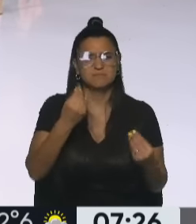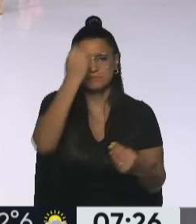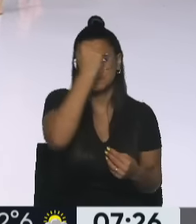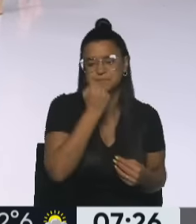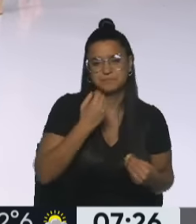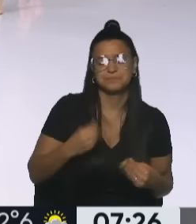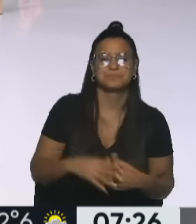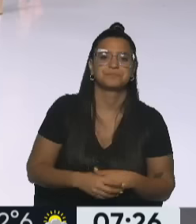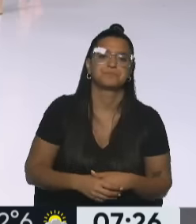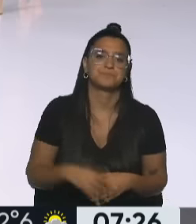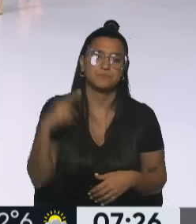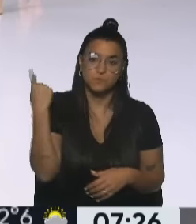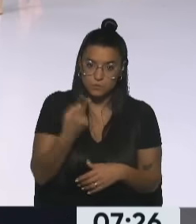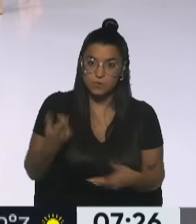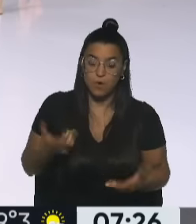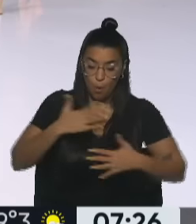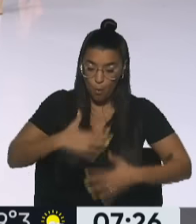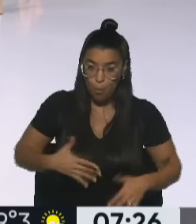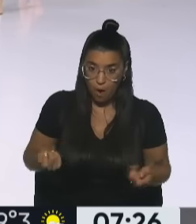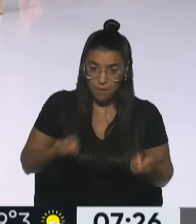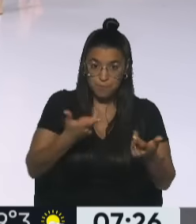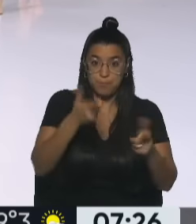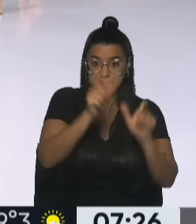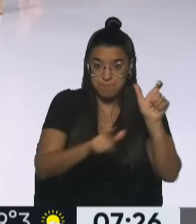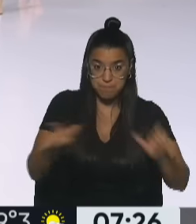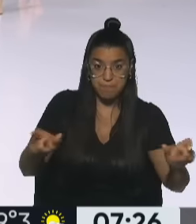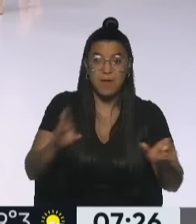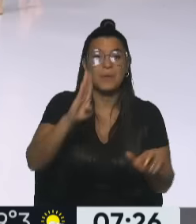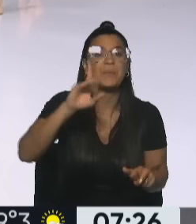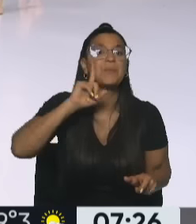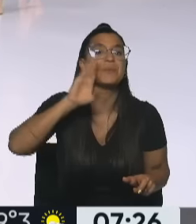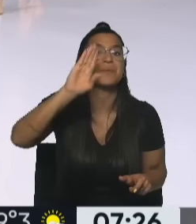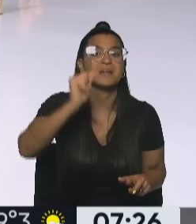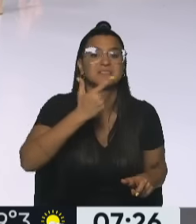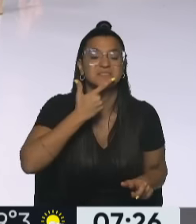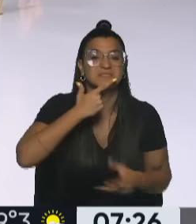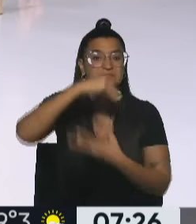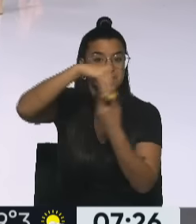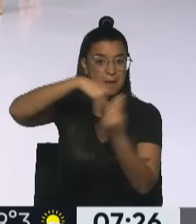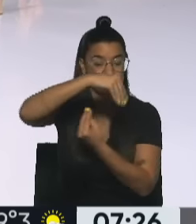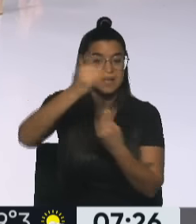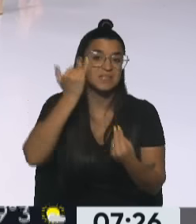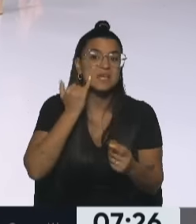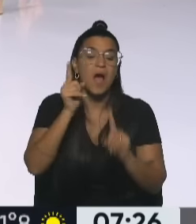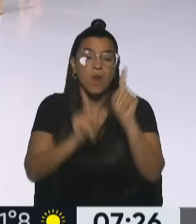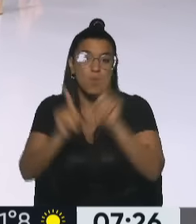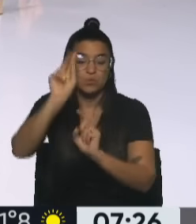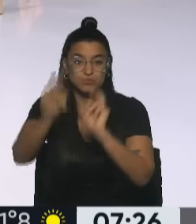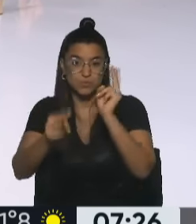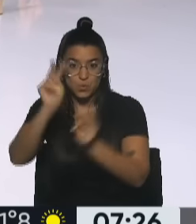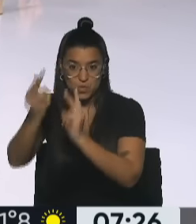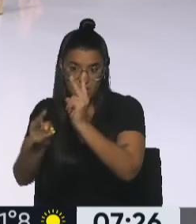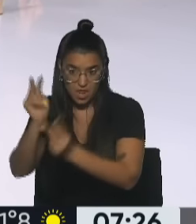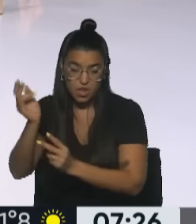dice: ofrecimos entregar los cuerpos de la familia vivas. Atención, porque esta es la familia que ya perdió algunos integrantes,